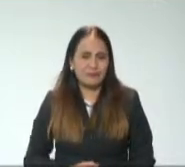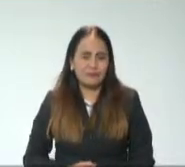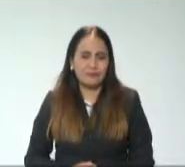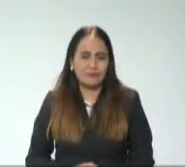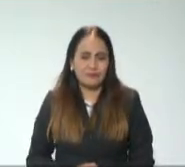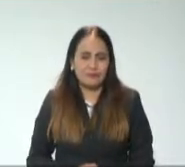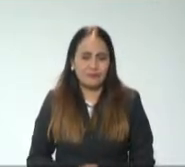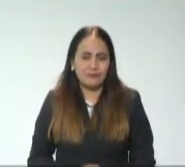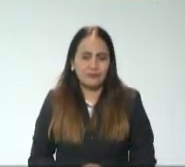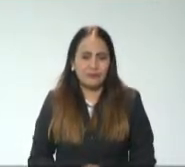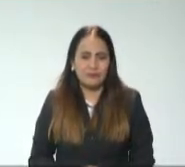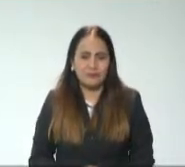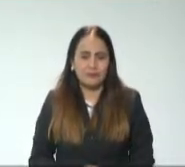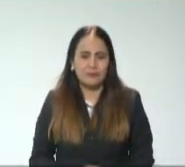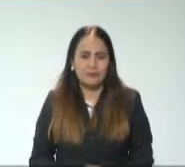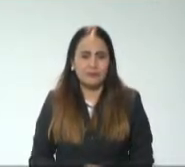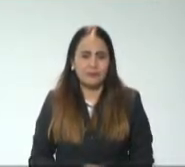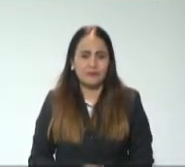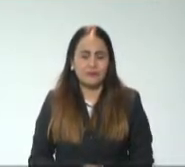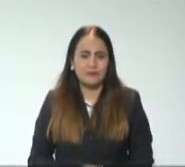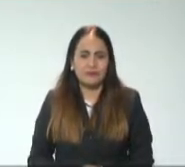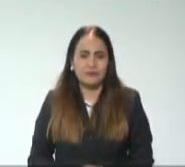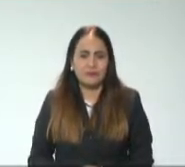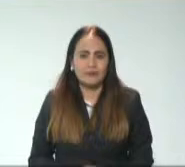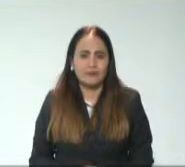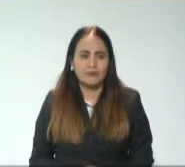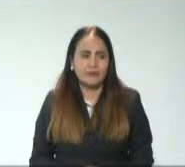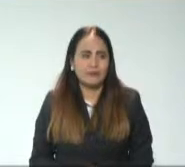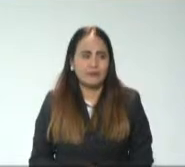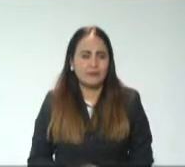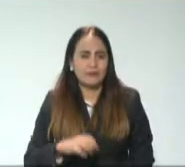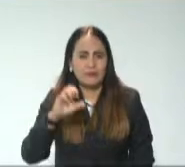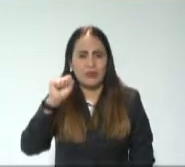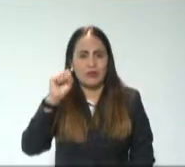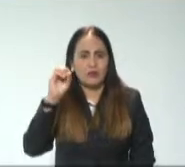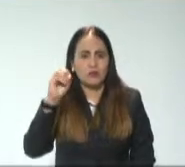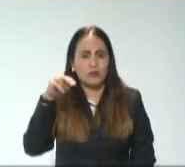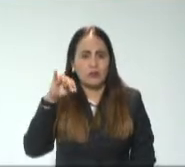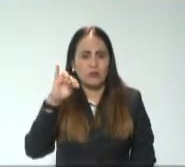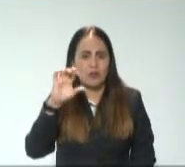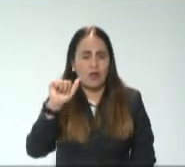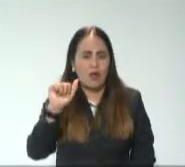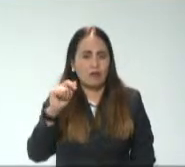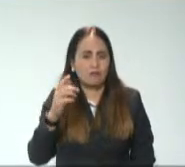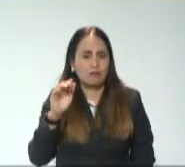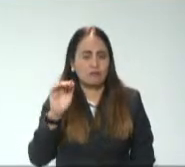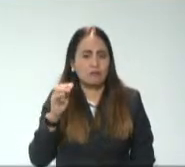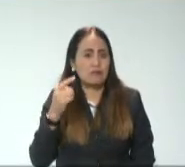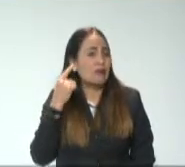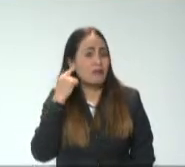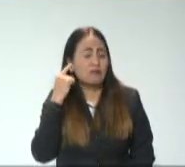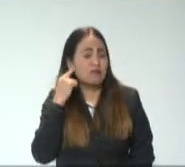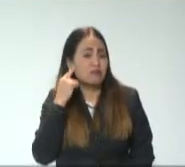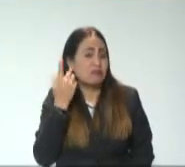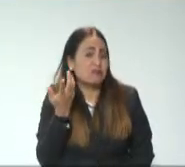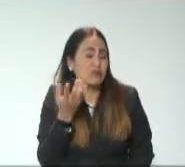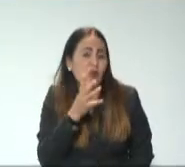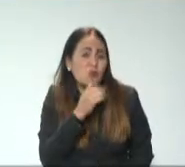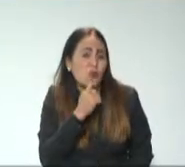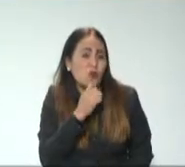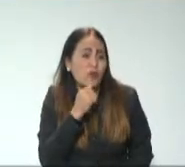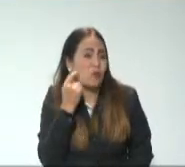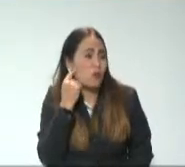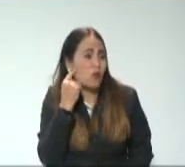puede jugar un rol fundamental en la en la fase de reconstrucción y en la fase de de recuperación postcovid en estos